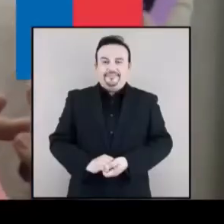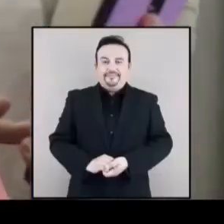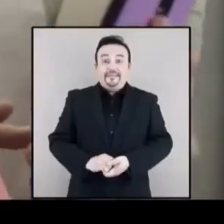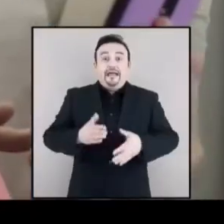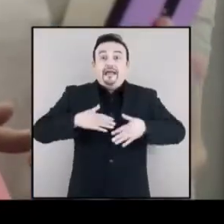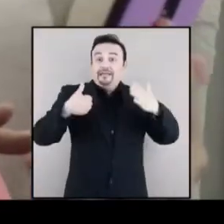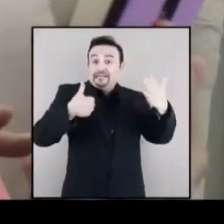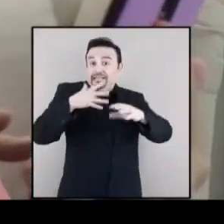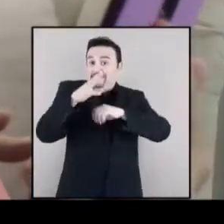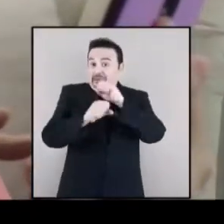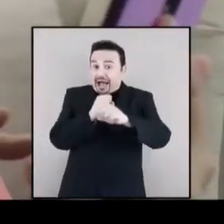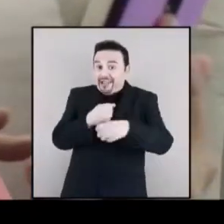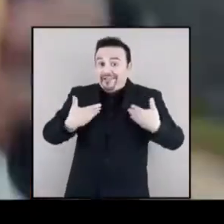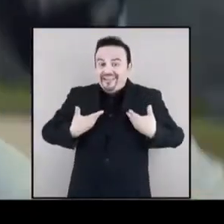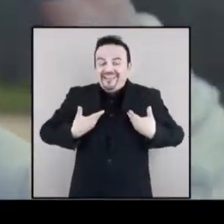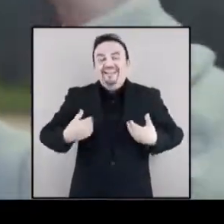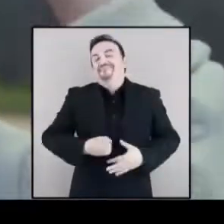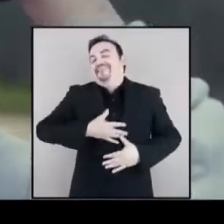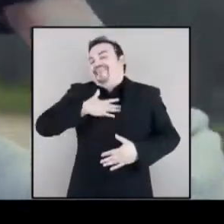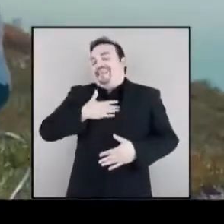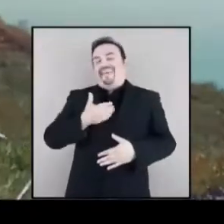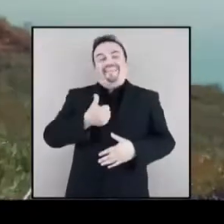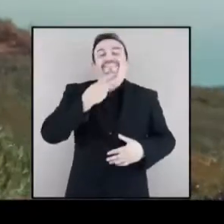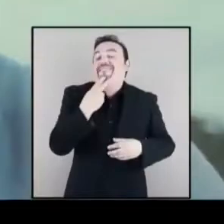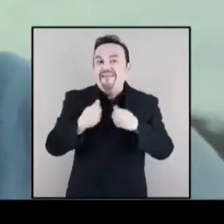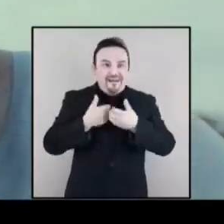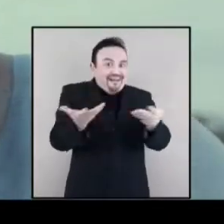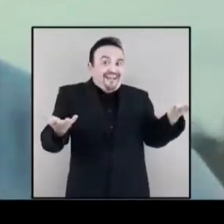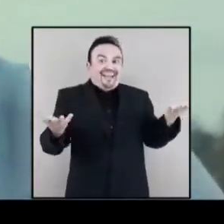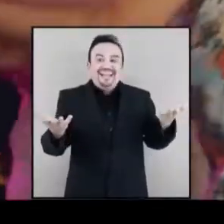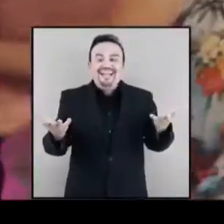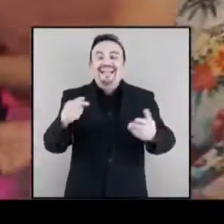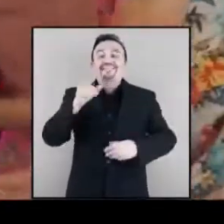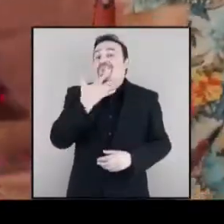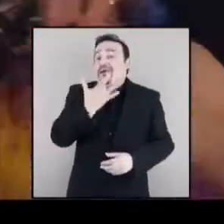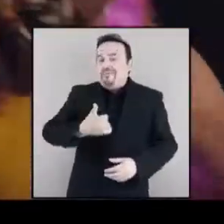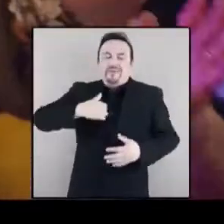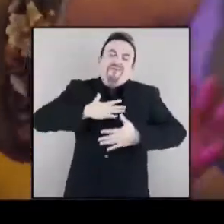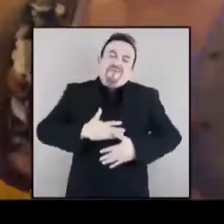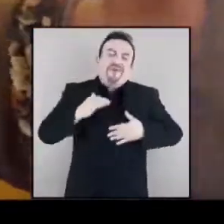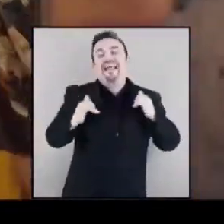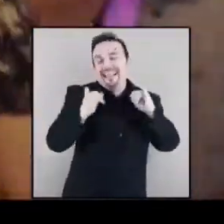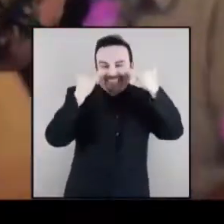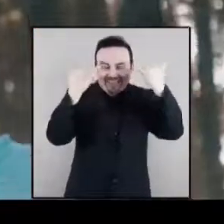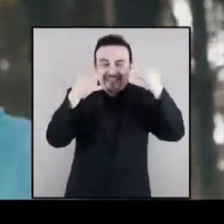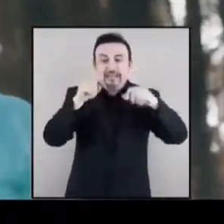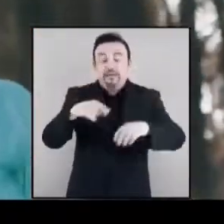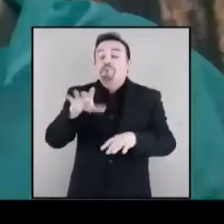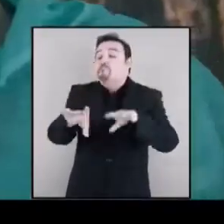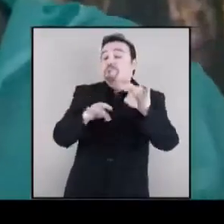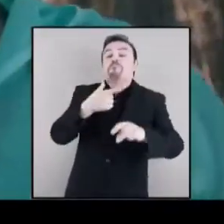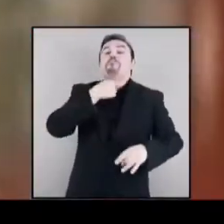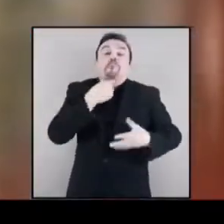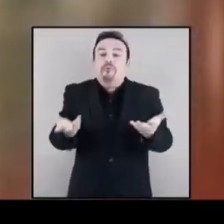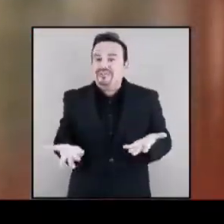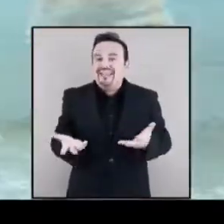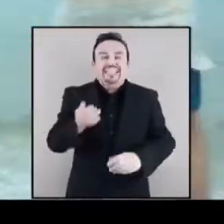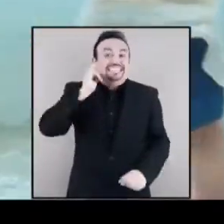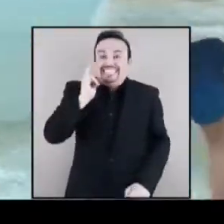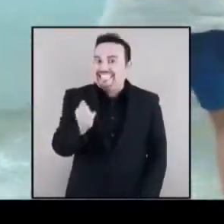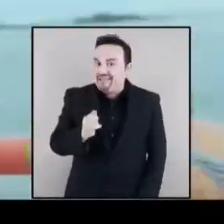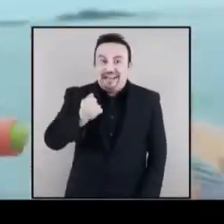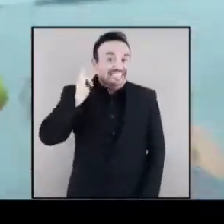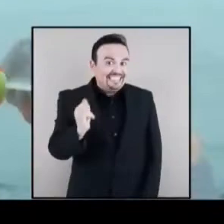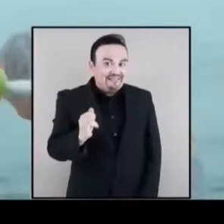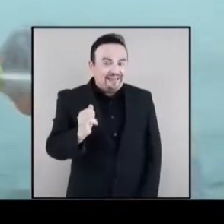A mis 65 me siento más viva que nunca, porque me gusta disfrutar, darme mis gustitos y